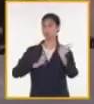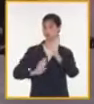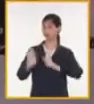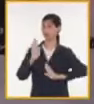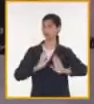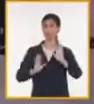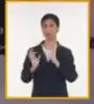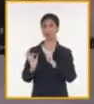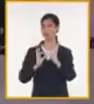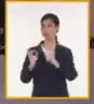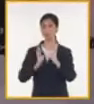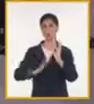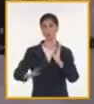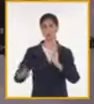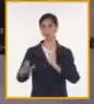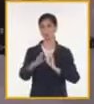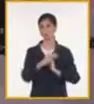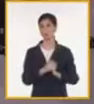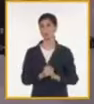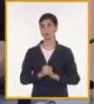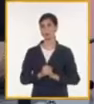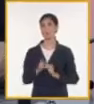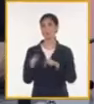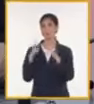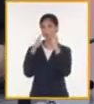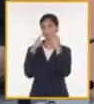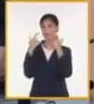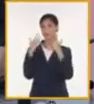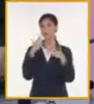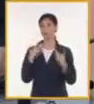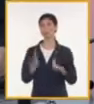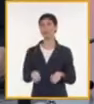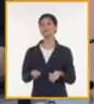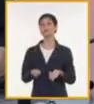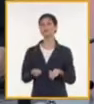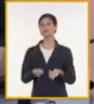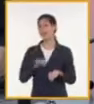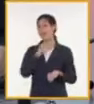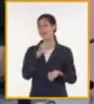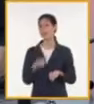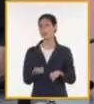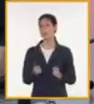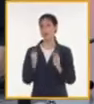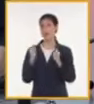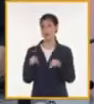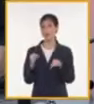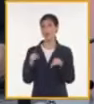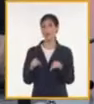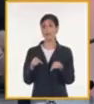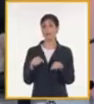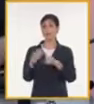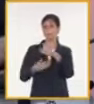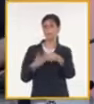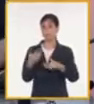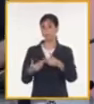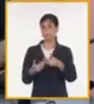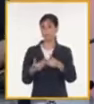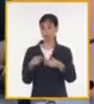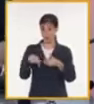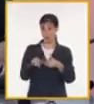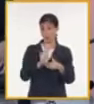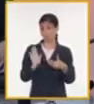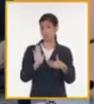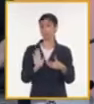que tener en cuenta para este análisis no estamos hablando de este hecho reciente no es solo que